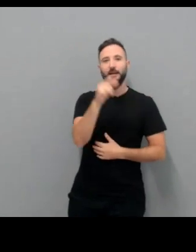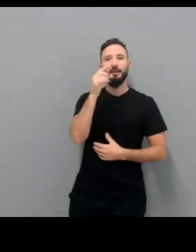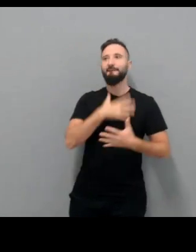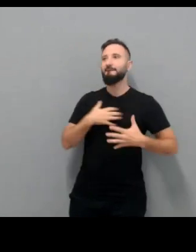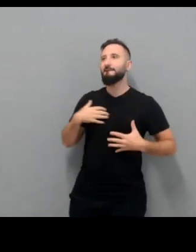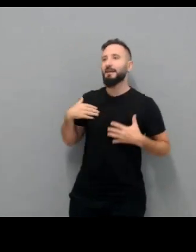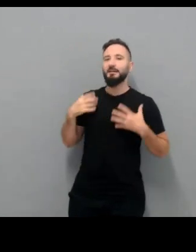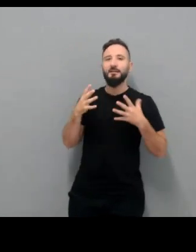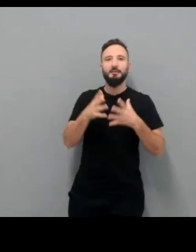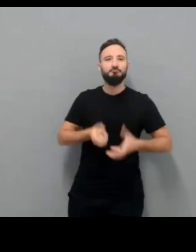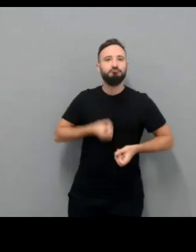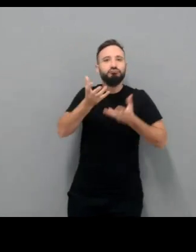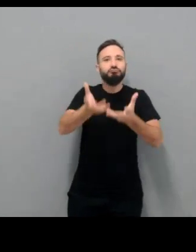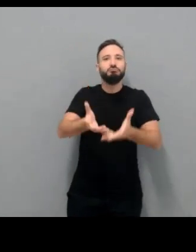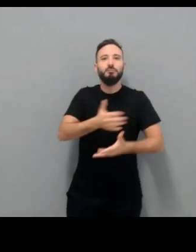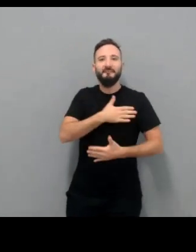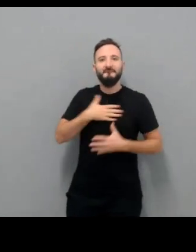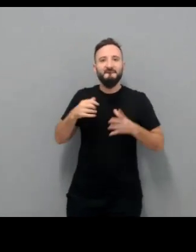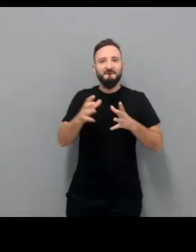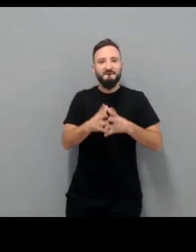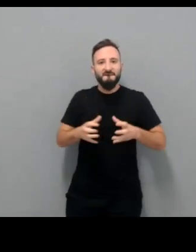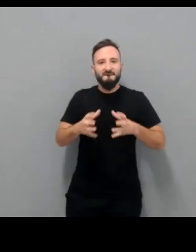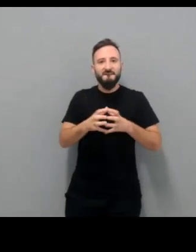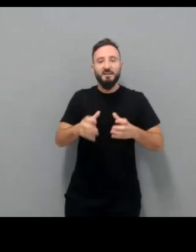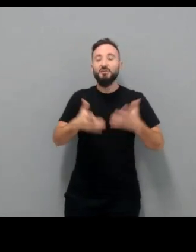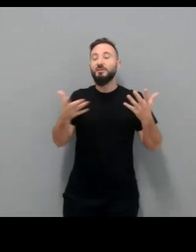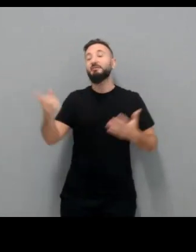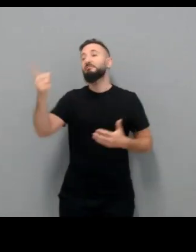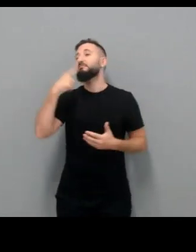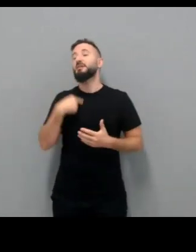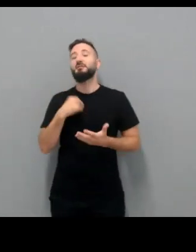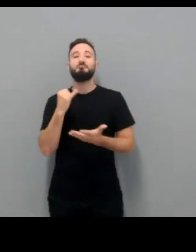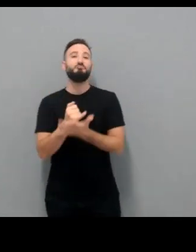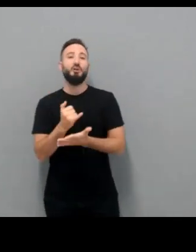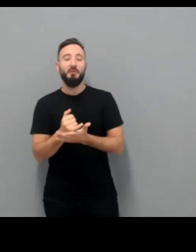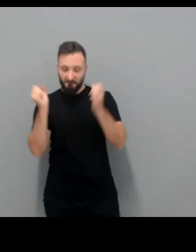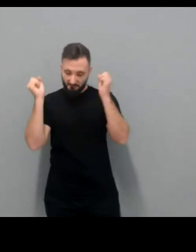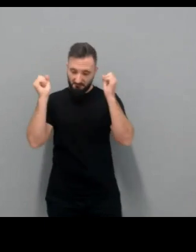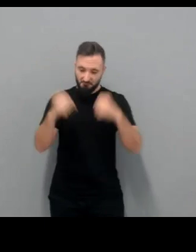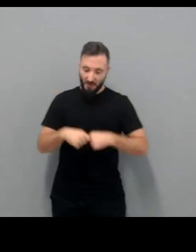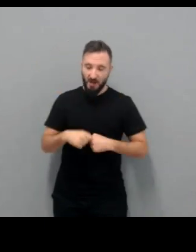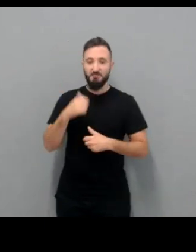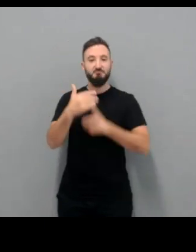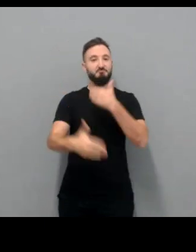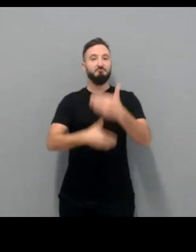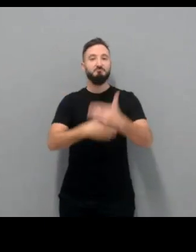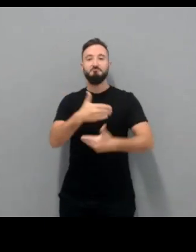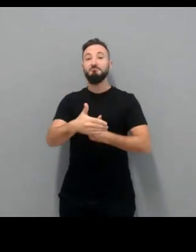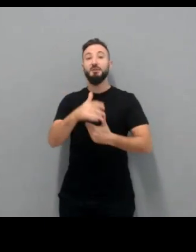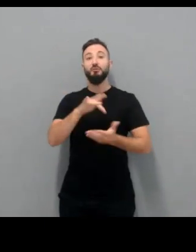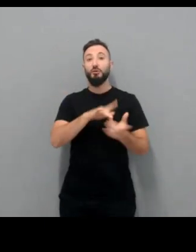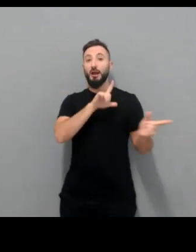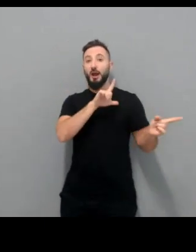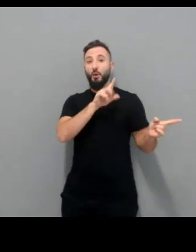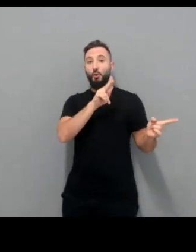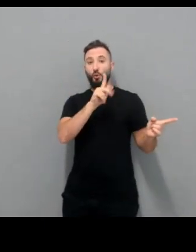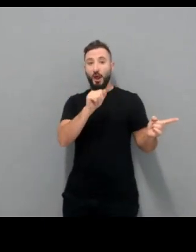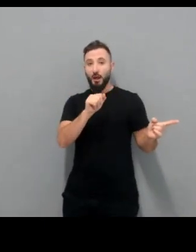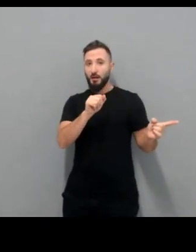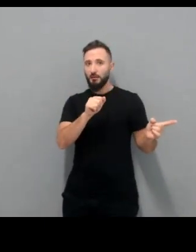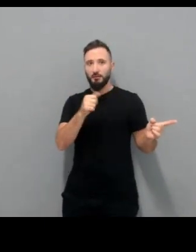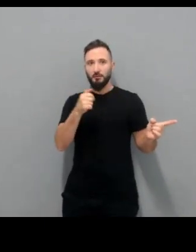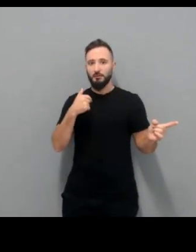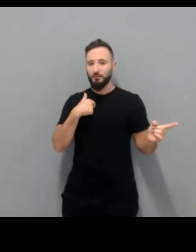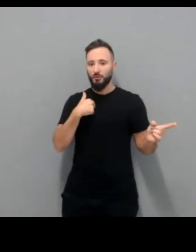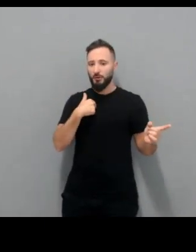comunicarse y que íbamos a probarlo. La verdad es que se pusieron manos a la obra enseguida, y Luca lo dejó